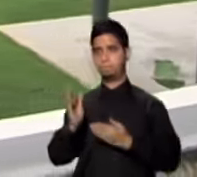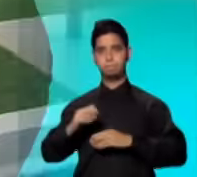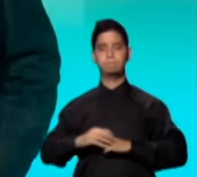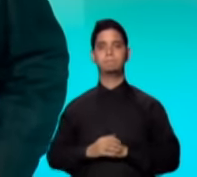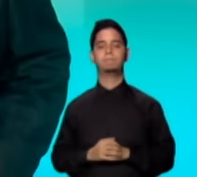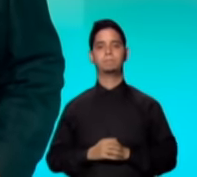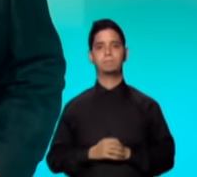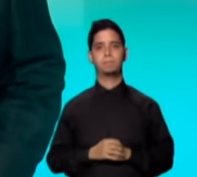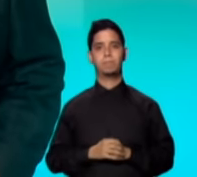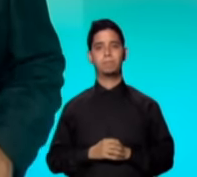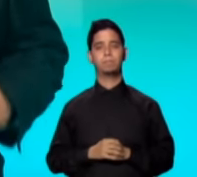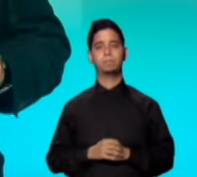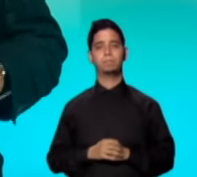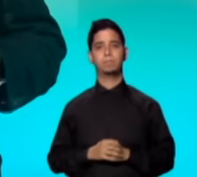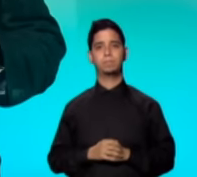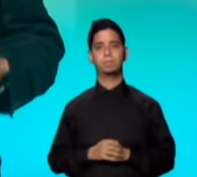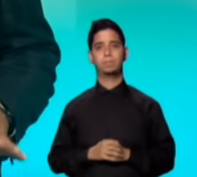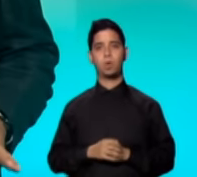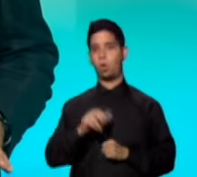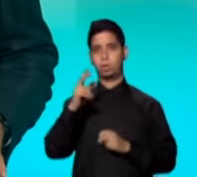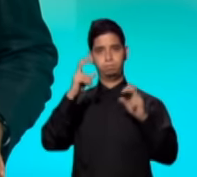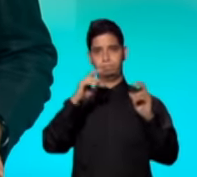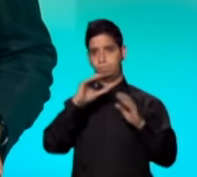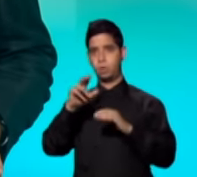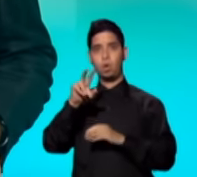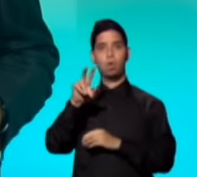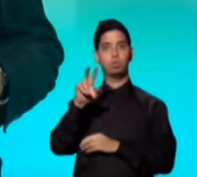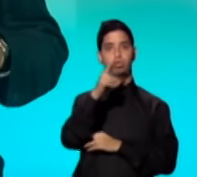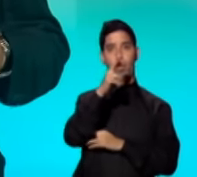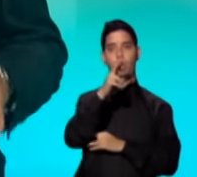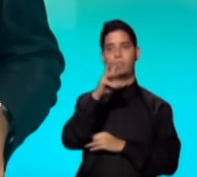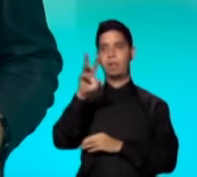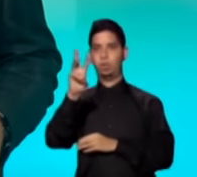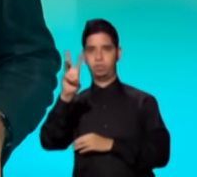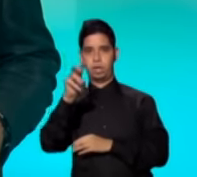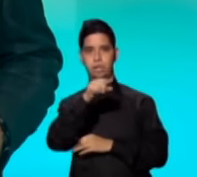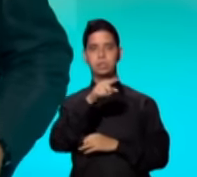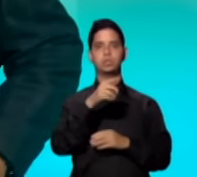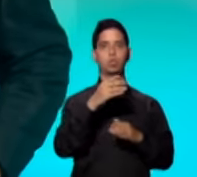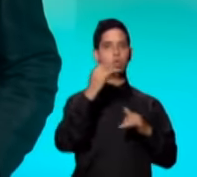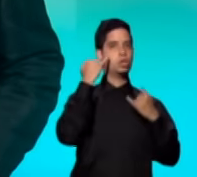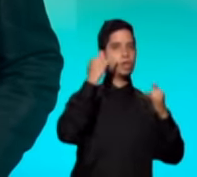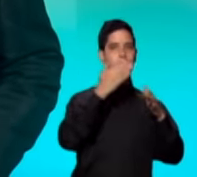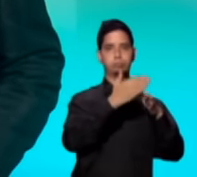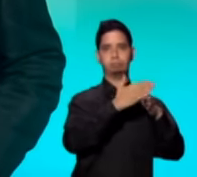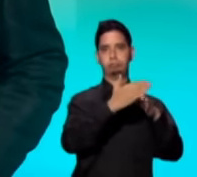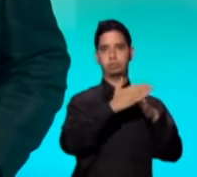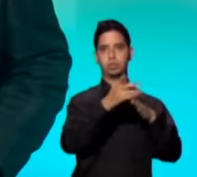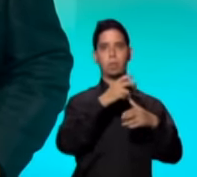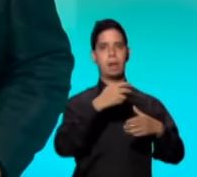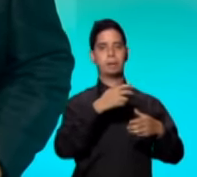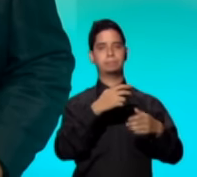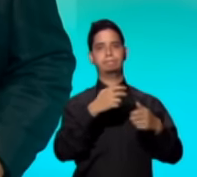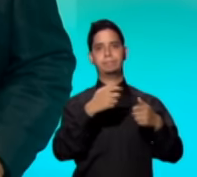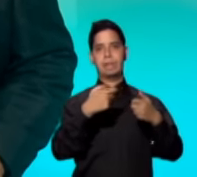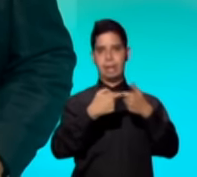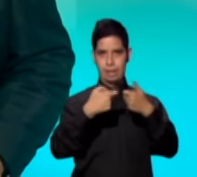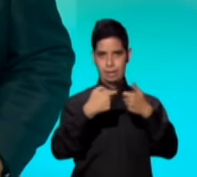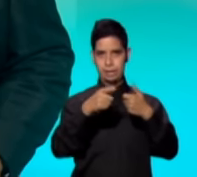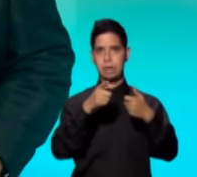Rodríguez. En otras notas, 2 de los 6 candidatos a la gobernación compartieron sus ideas sobre la energía y sostenibilidad del